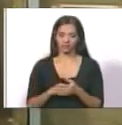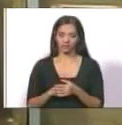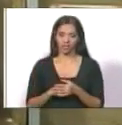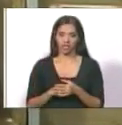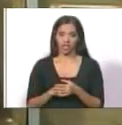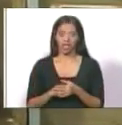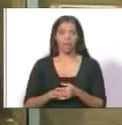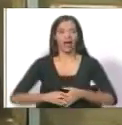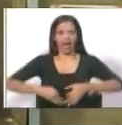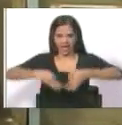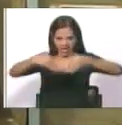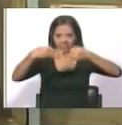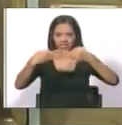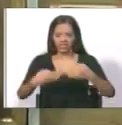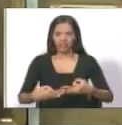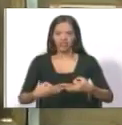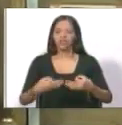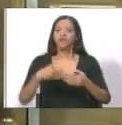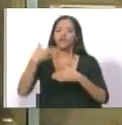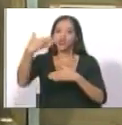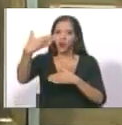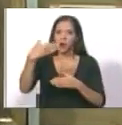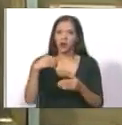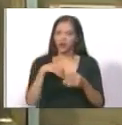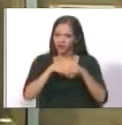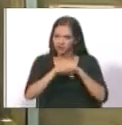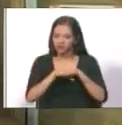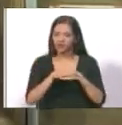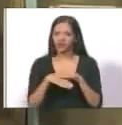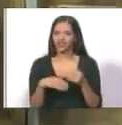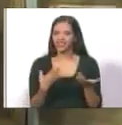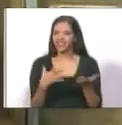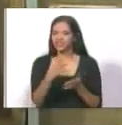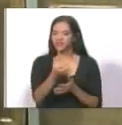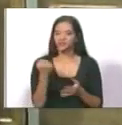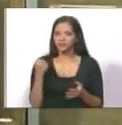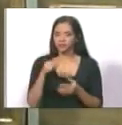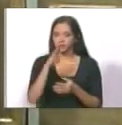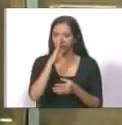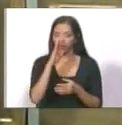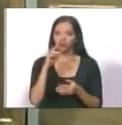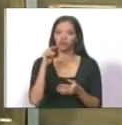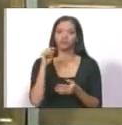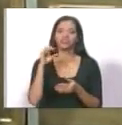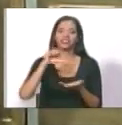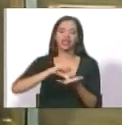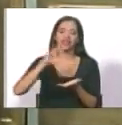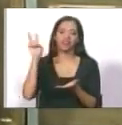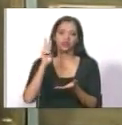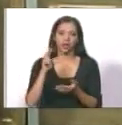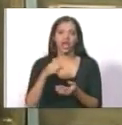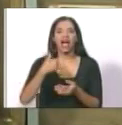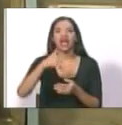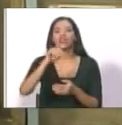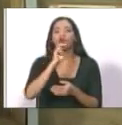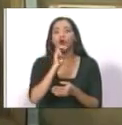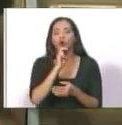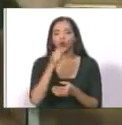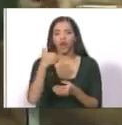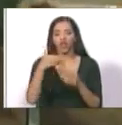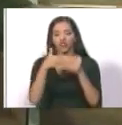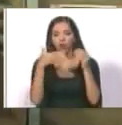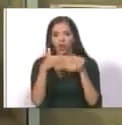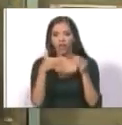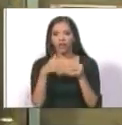Para asegurarse su futuro. ¿Qué se iba a llevar el Banco Central de Venezuela? Hay muchas cosas que llevarse, hay oro, hay dólares, ahí